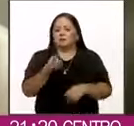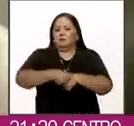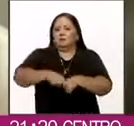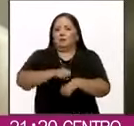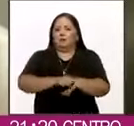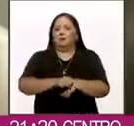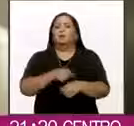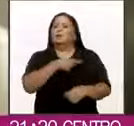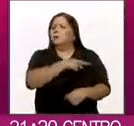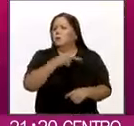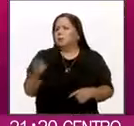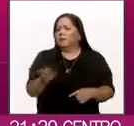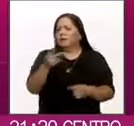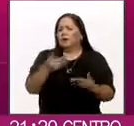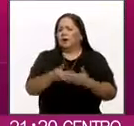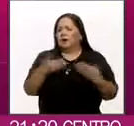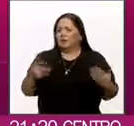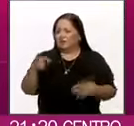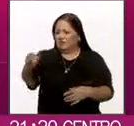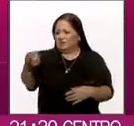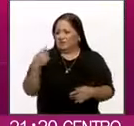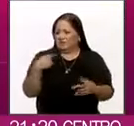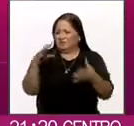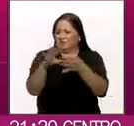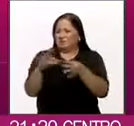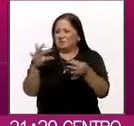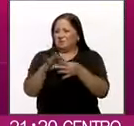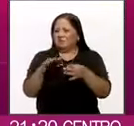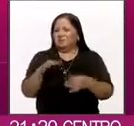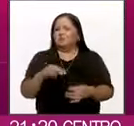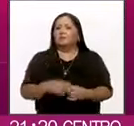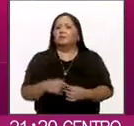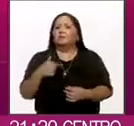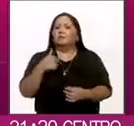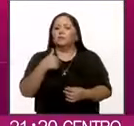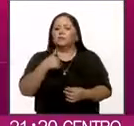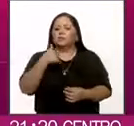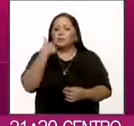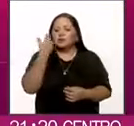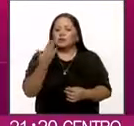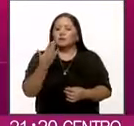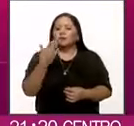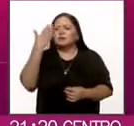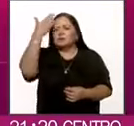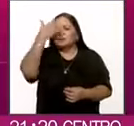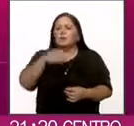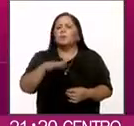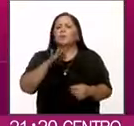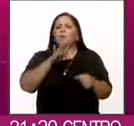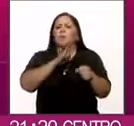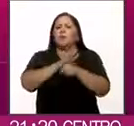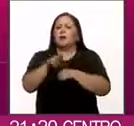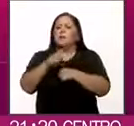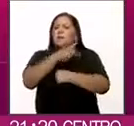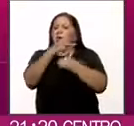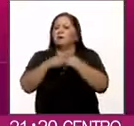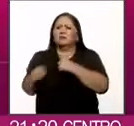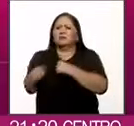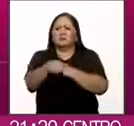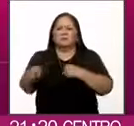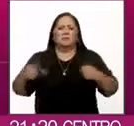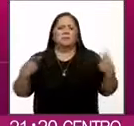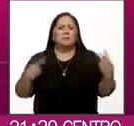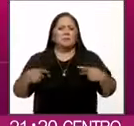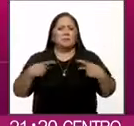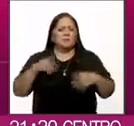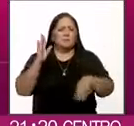semana. Ahora, yo quisiera, este dato que usted nos menciona es muy importante, y otro también que quisiéramos saber, ¿de qué nacionalidad son las